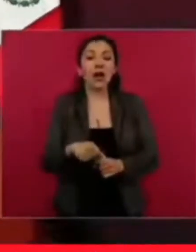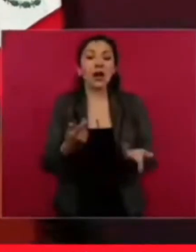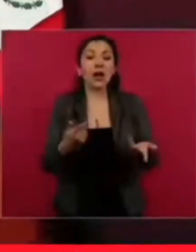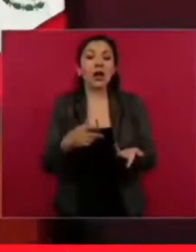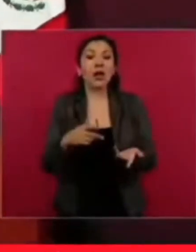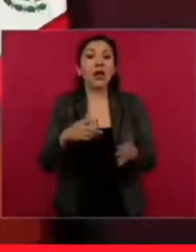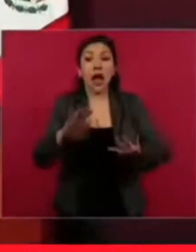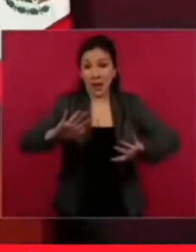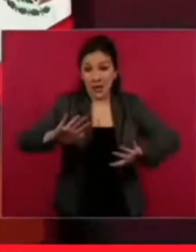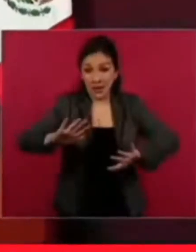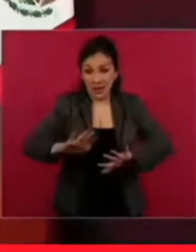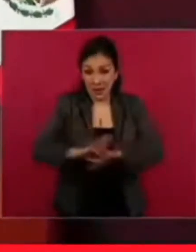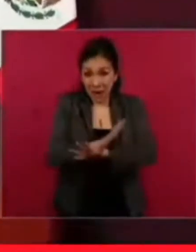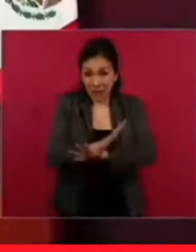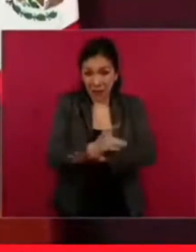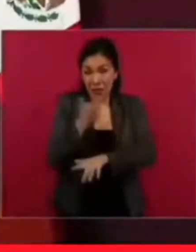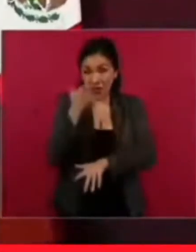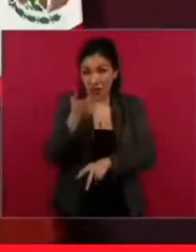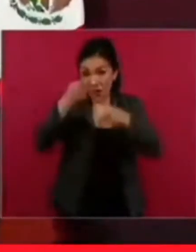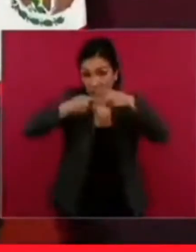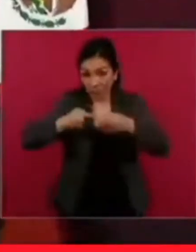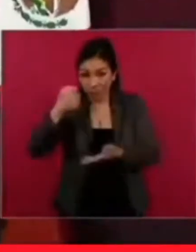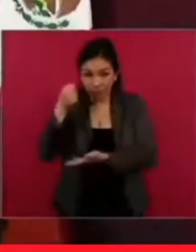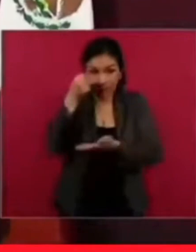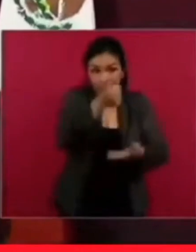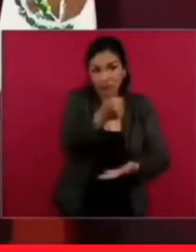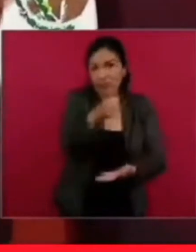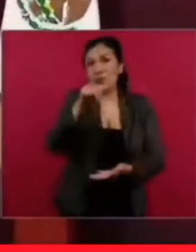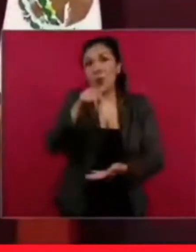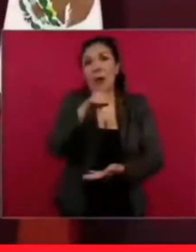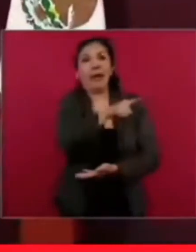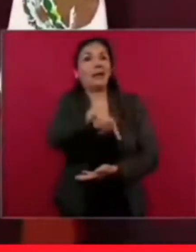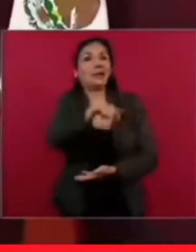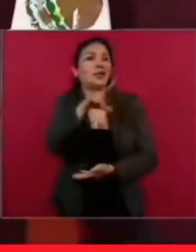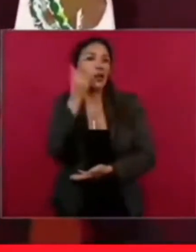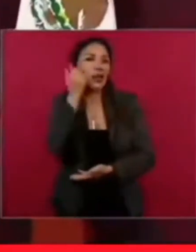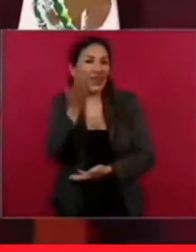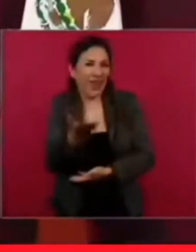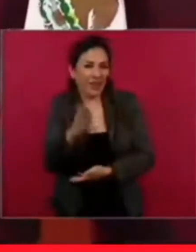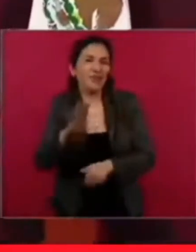les modifique el presupuesto. Es lo más